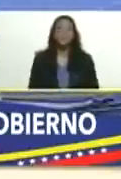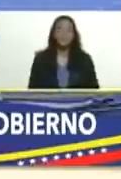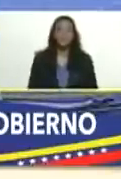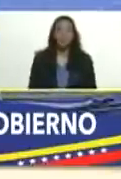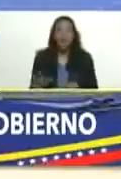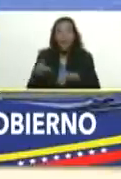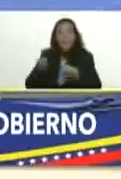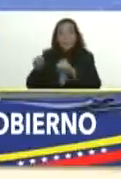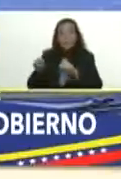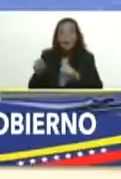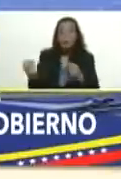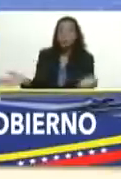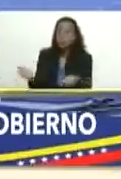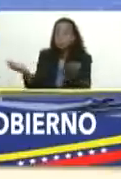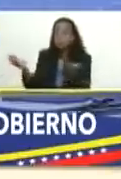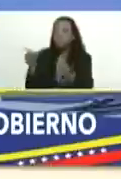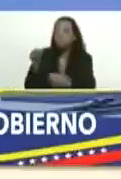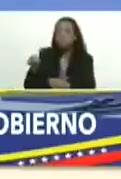Movilizarlo,